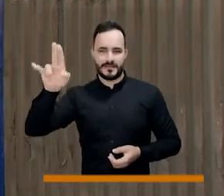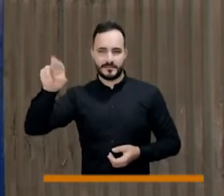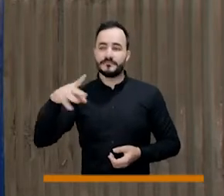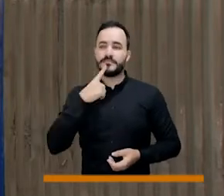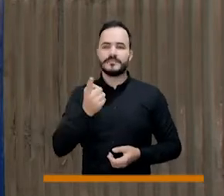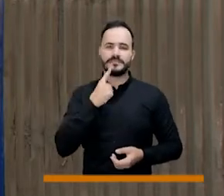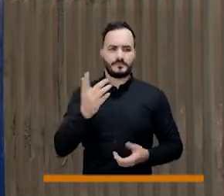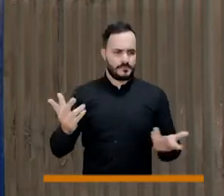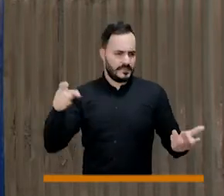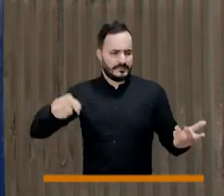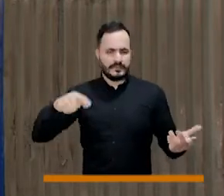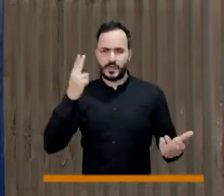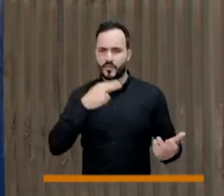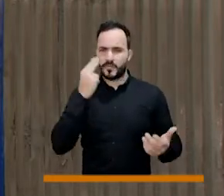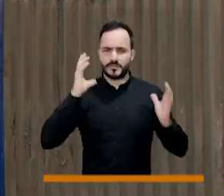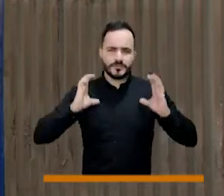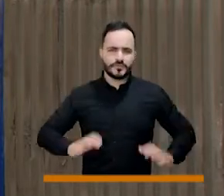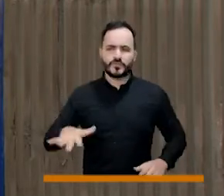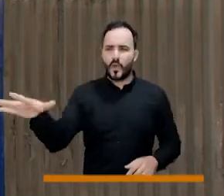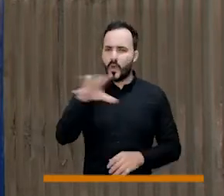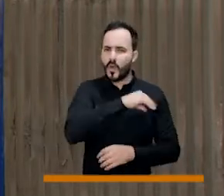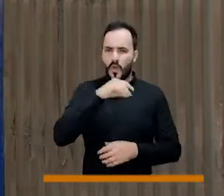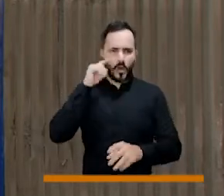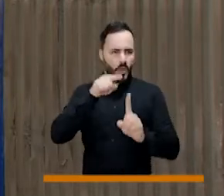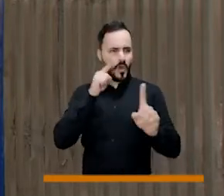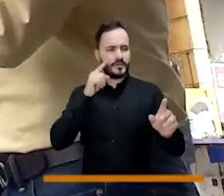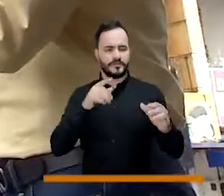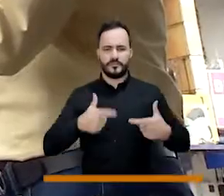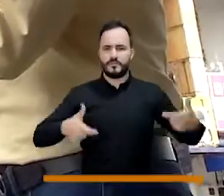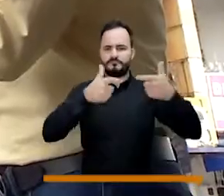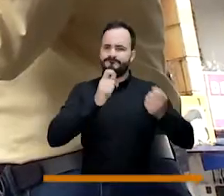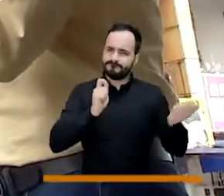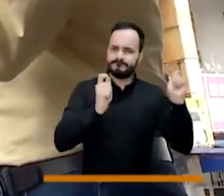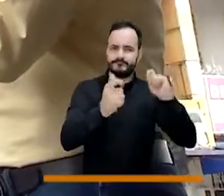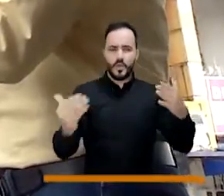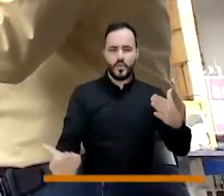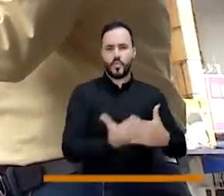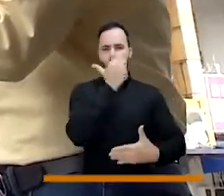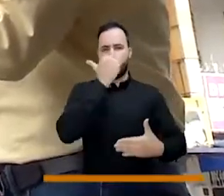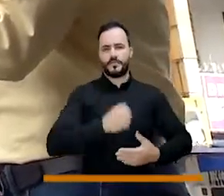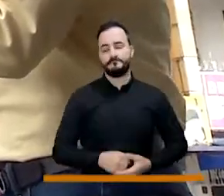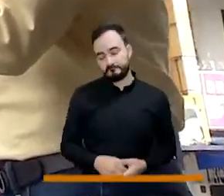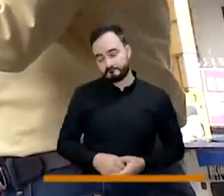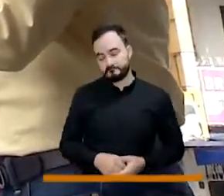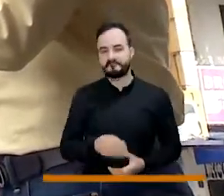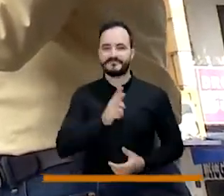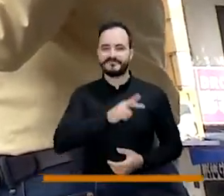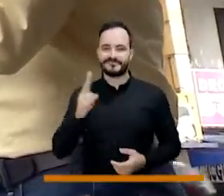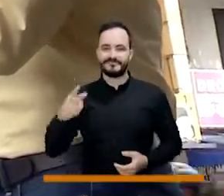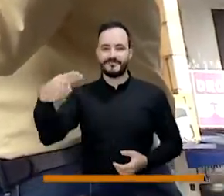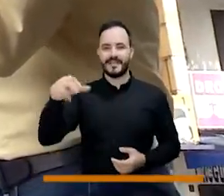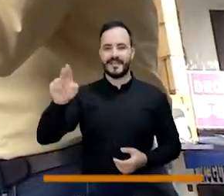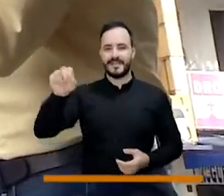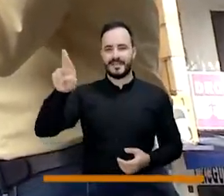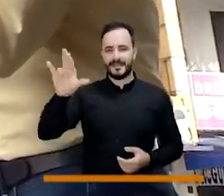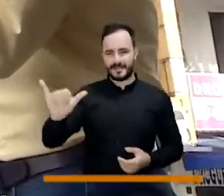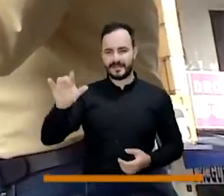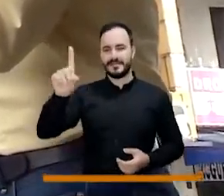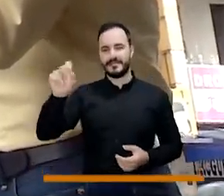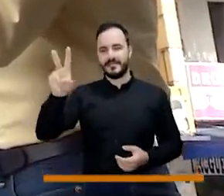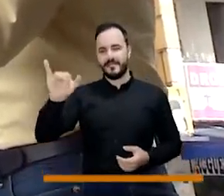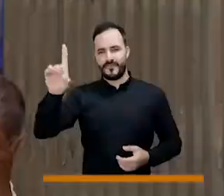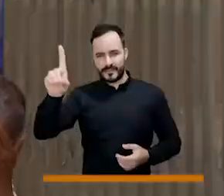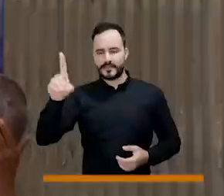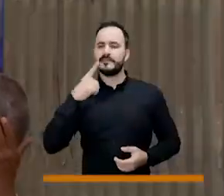Marín, dice: porque necesitamos compromiso ciudadano para renovar el Congreso. También dice